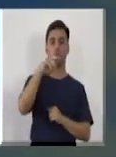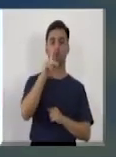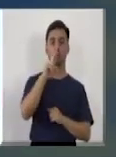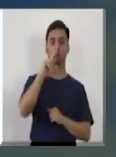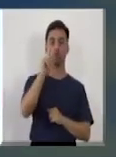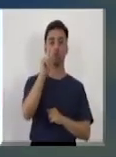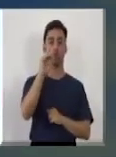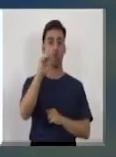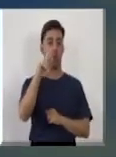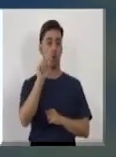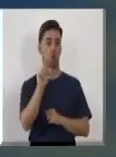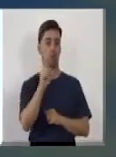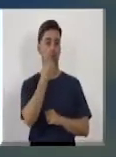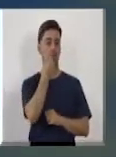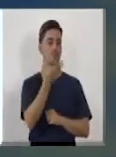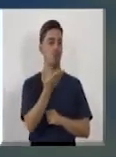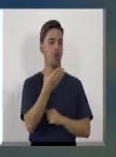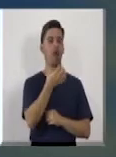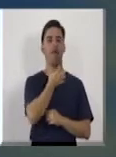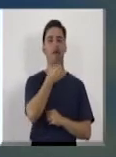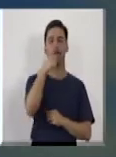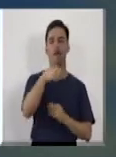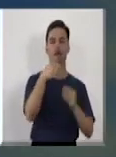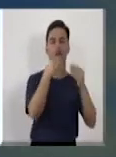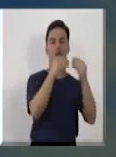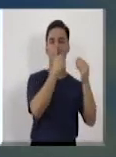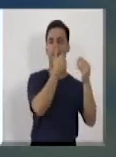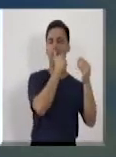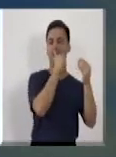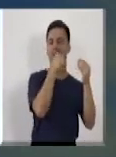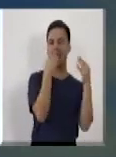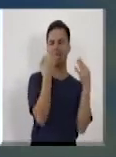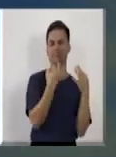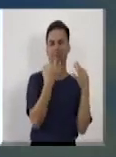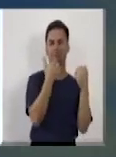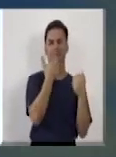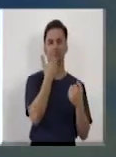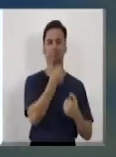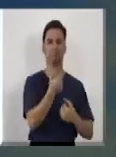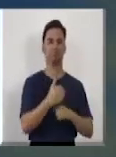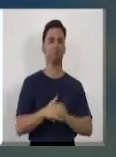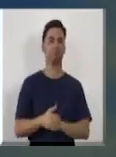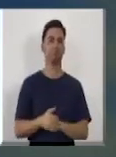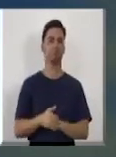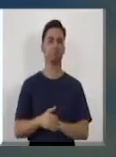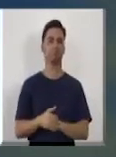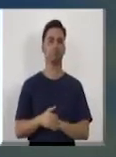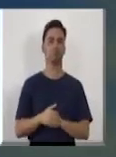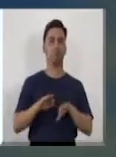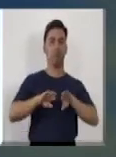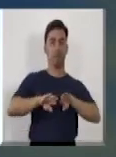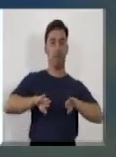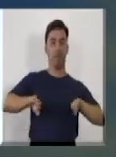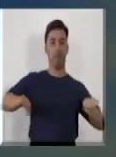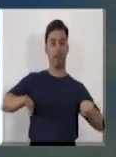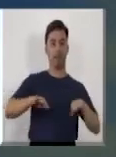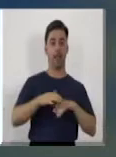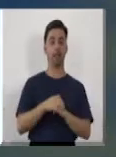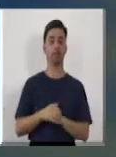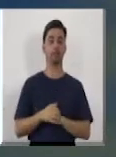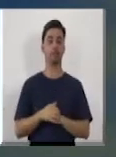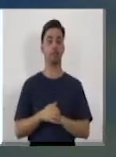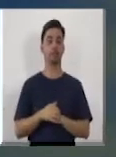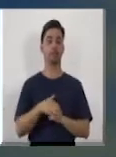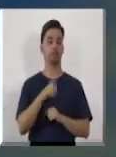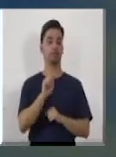de ellos, por ejemplo, los metales. Los aislantes, que son los aisladores, retienen las cargas eléctricas sin permitir